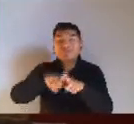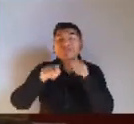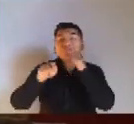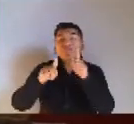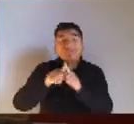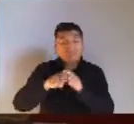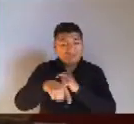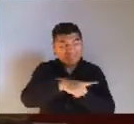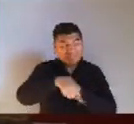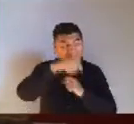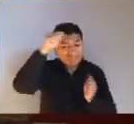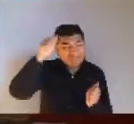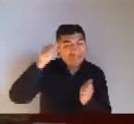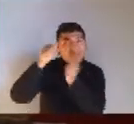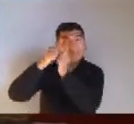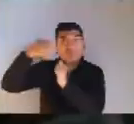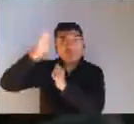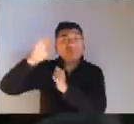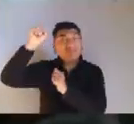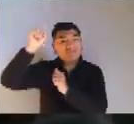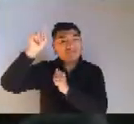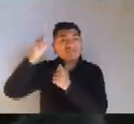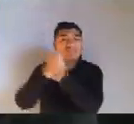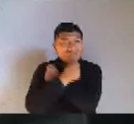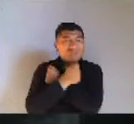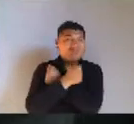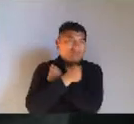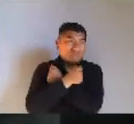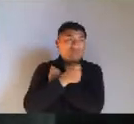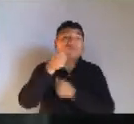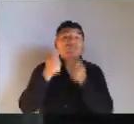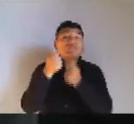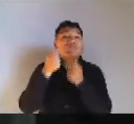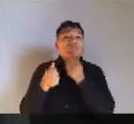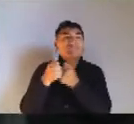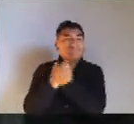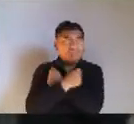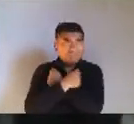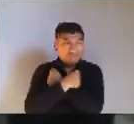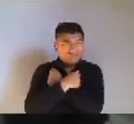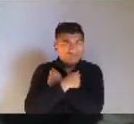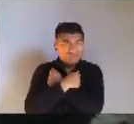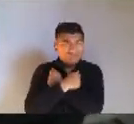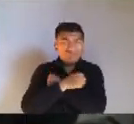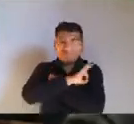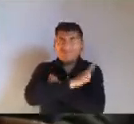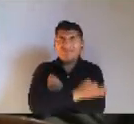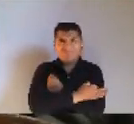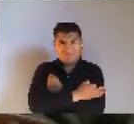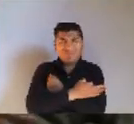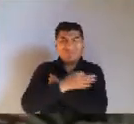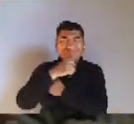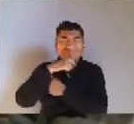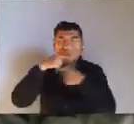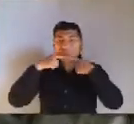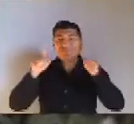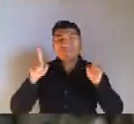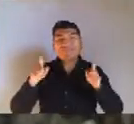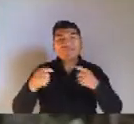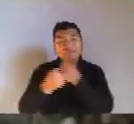Dios vuelvan a Dios? El amor. ¿Cuál es? Fuerte tienen que decir.